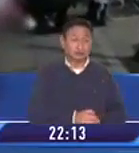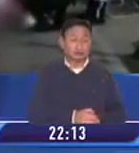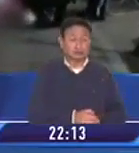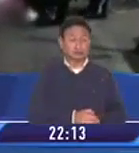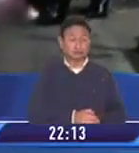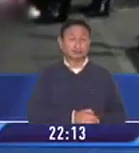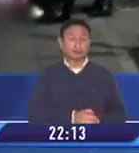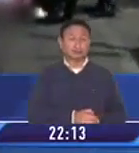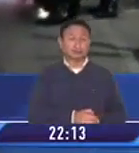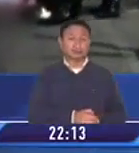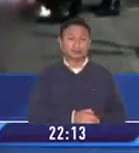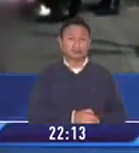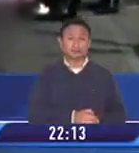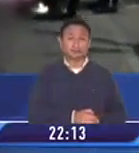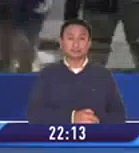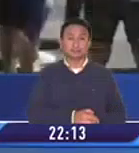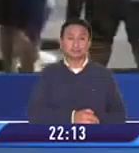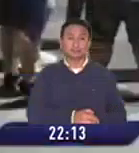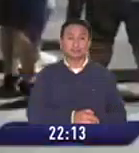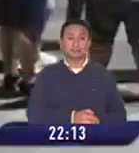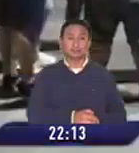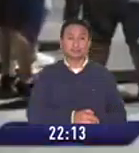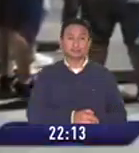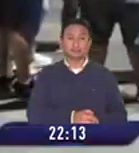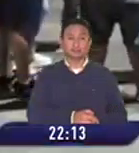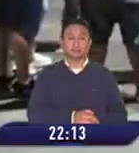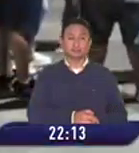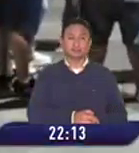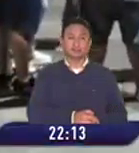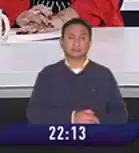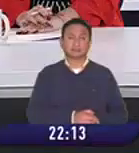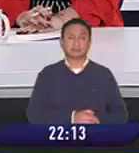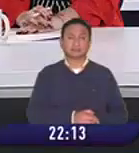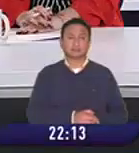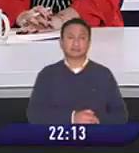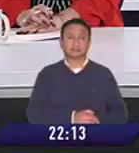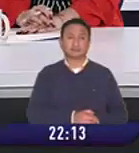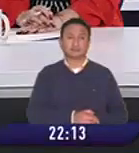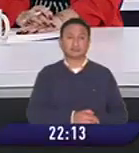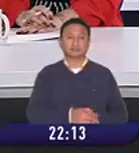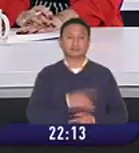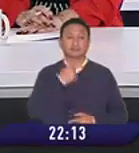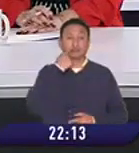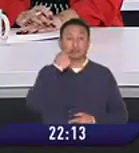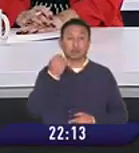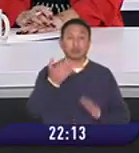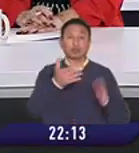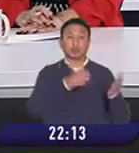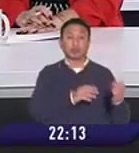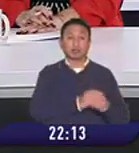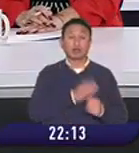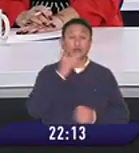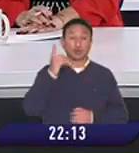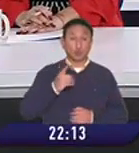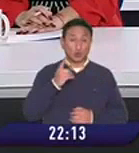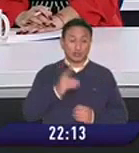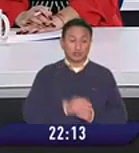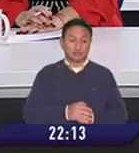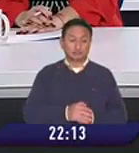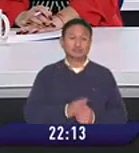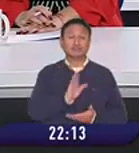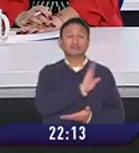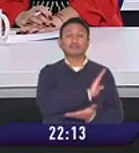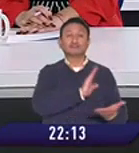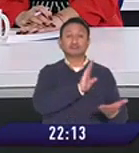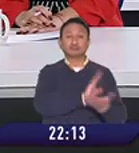violentas, informó Jorge Escobar. Un hombre fue asesinado en Durán. El hecho sucedió en la cooperativa